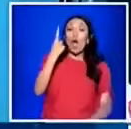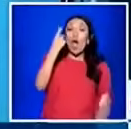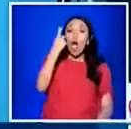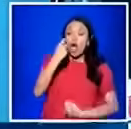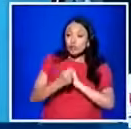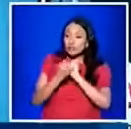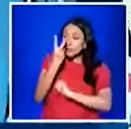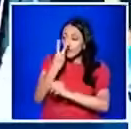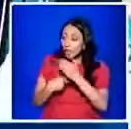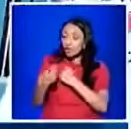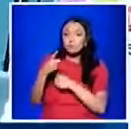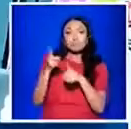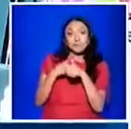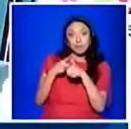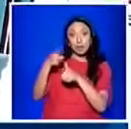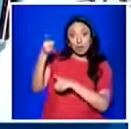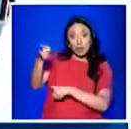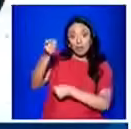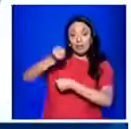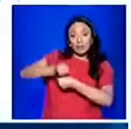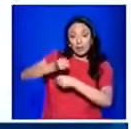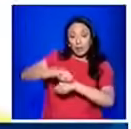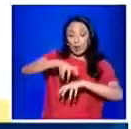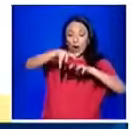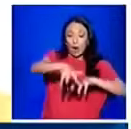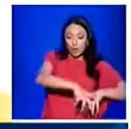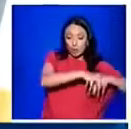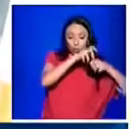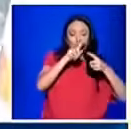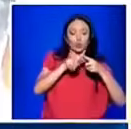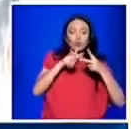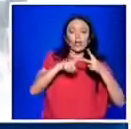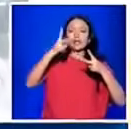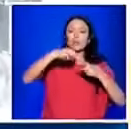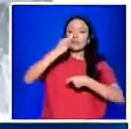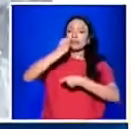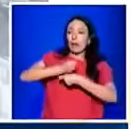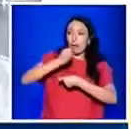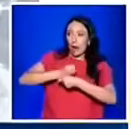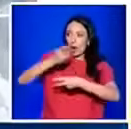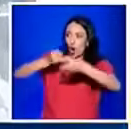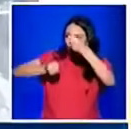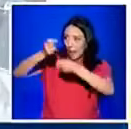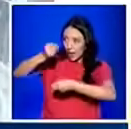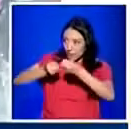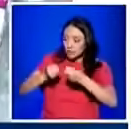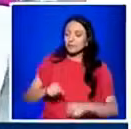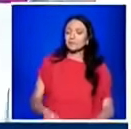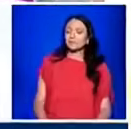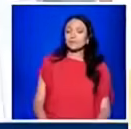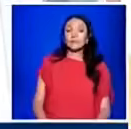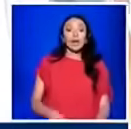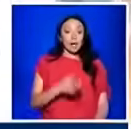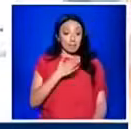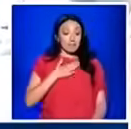a la agricultura, luego también era lechero. Sí, mi abuelito en su juventud era agricultor, era